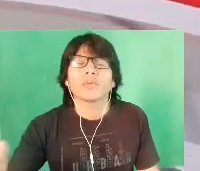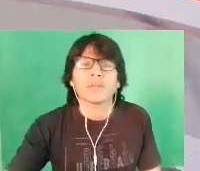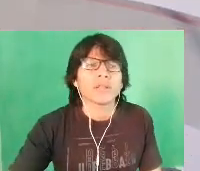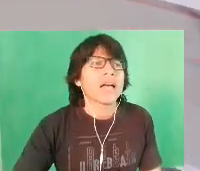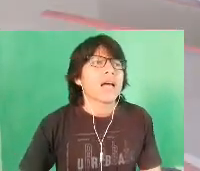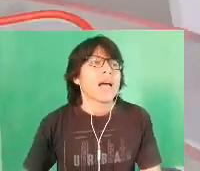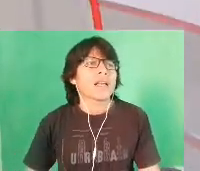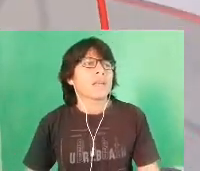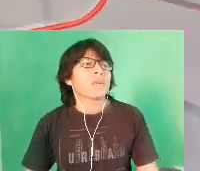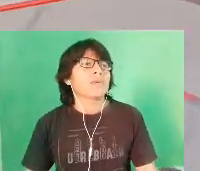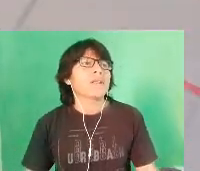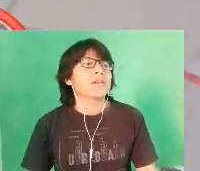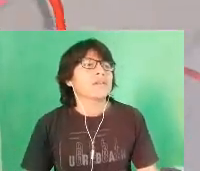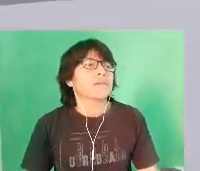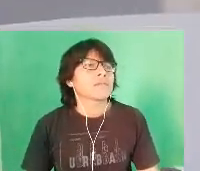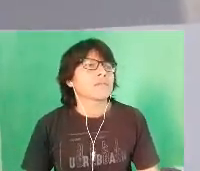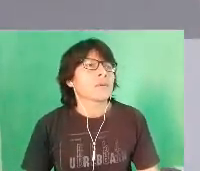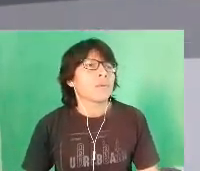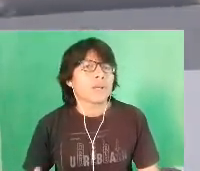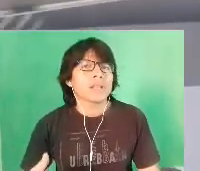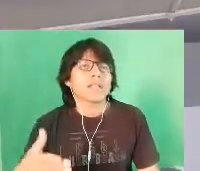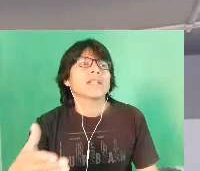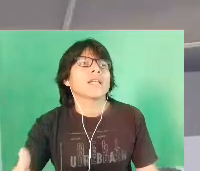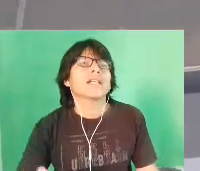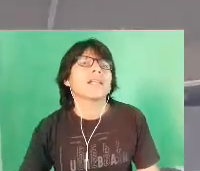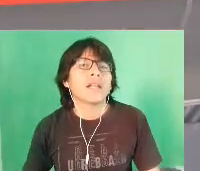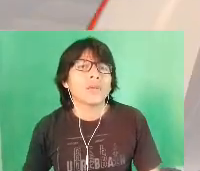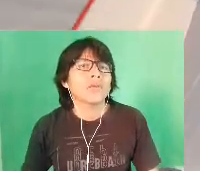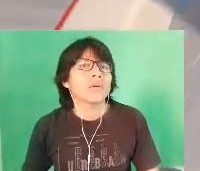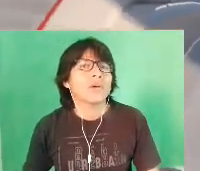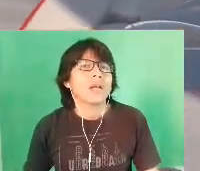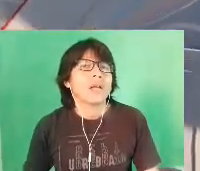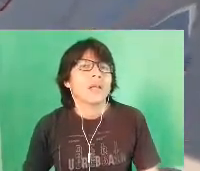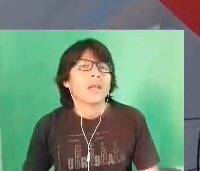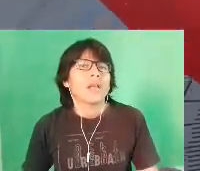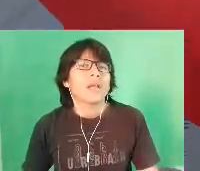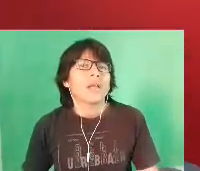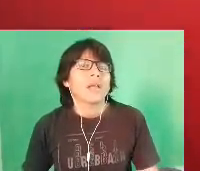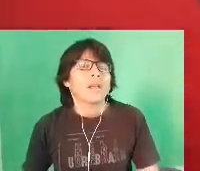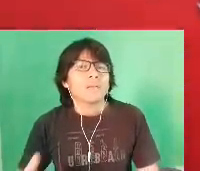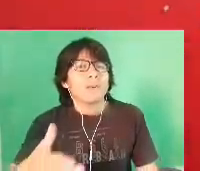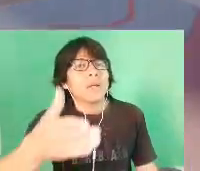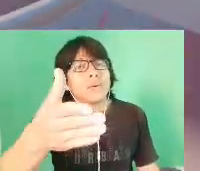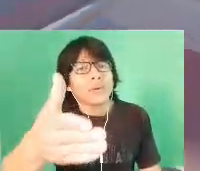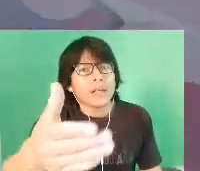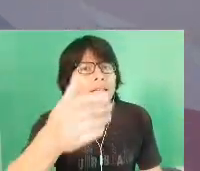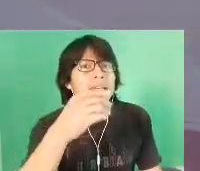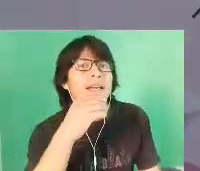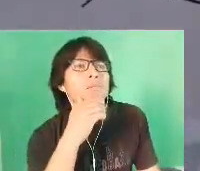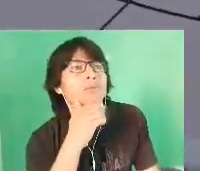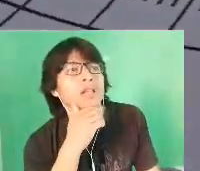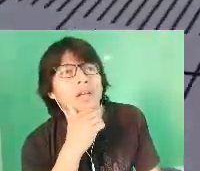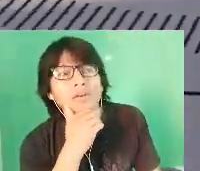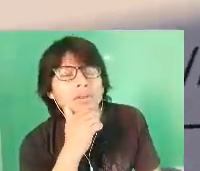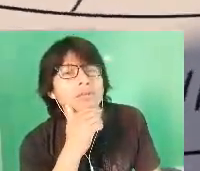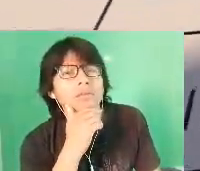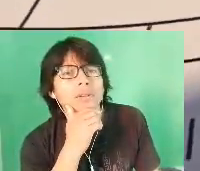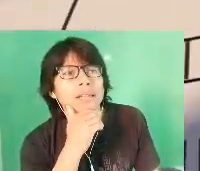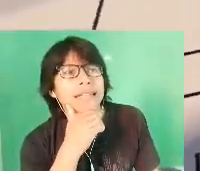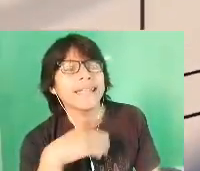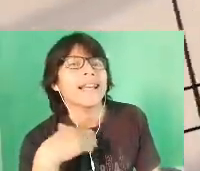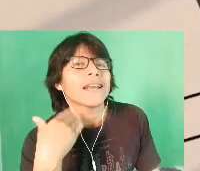detener, no los vamos a reprimir, porque sí se le entiende el enojo. Pero ir